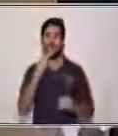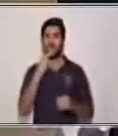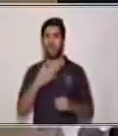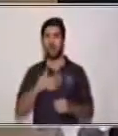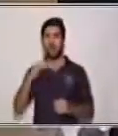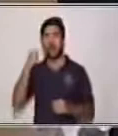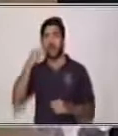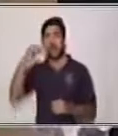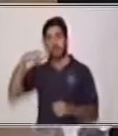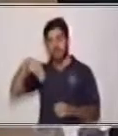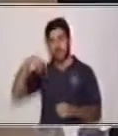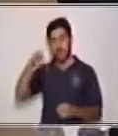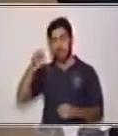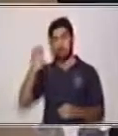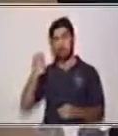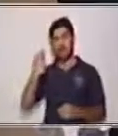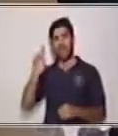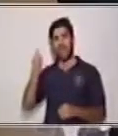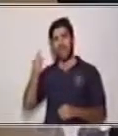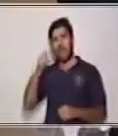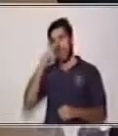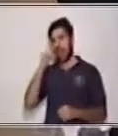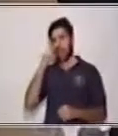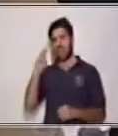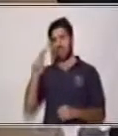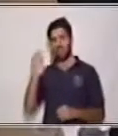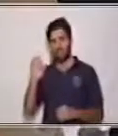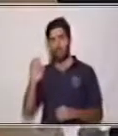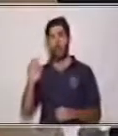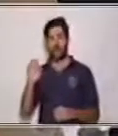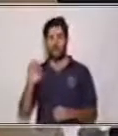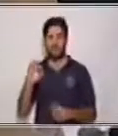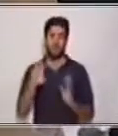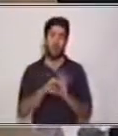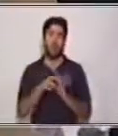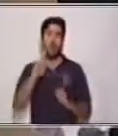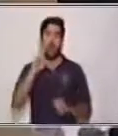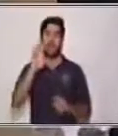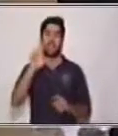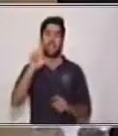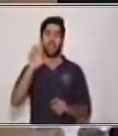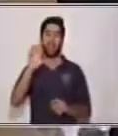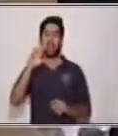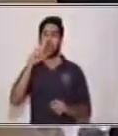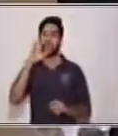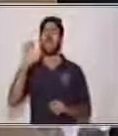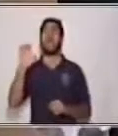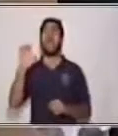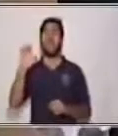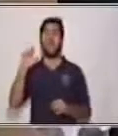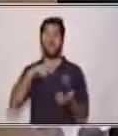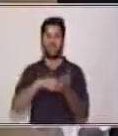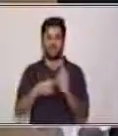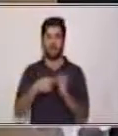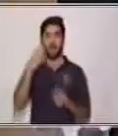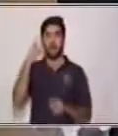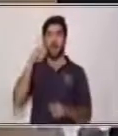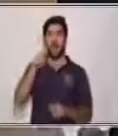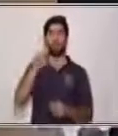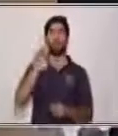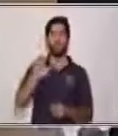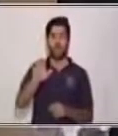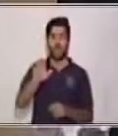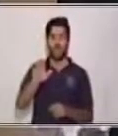que la acción se debe ejecutar. Recorte si estamos hablando de usted, o recorta si estamos